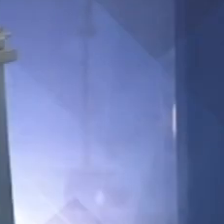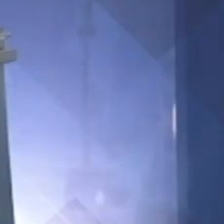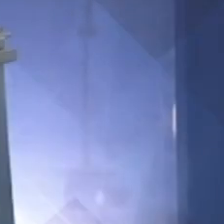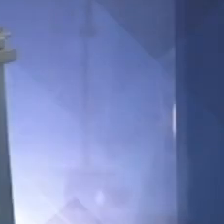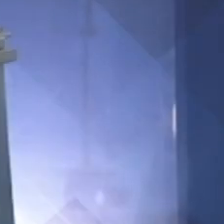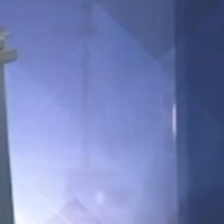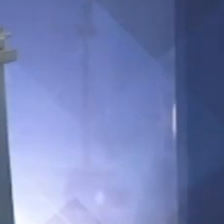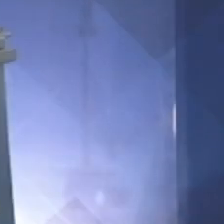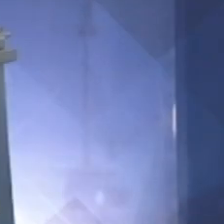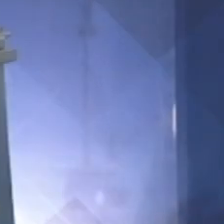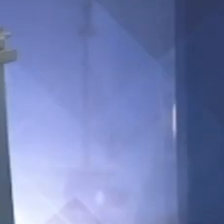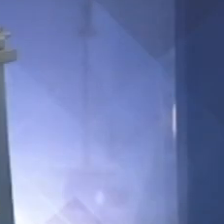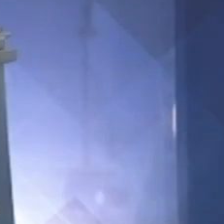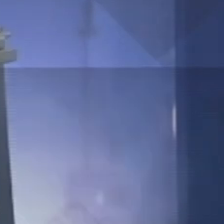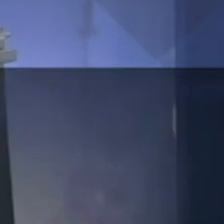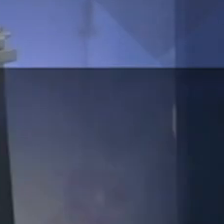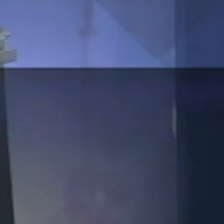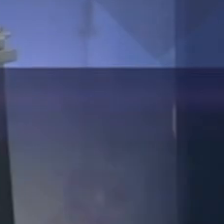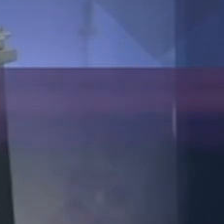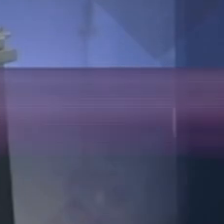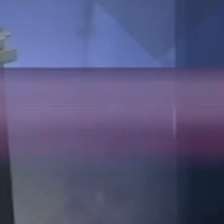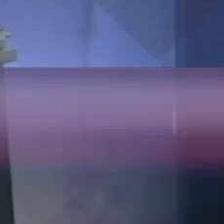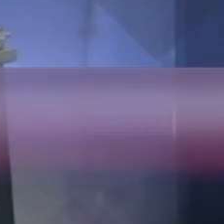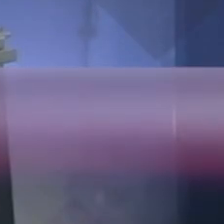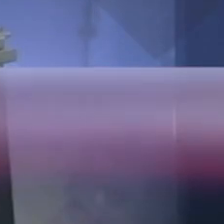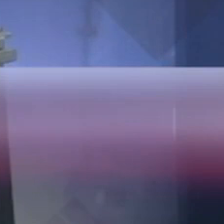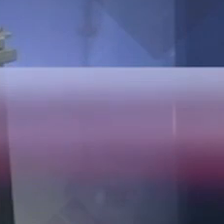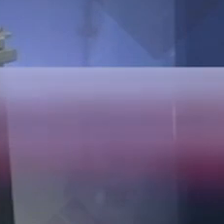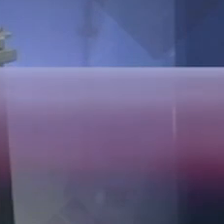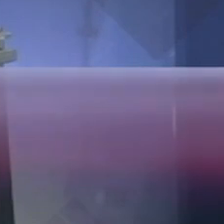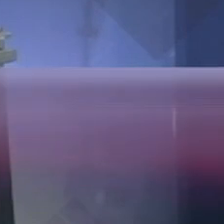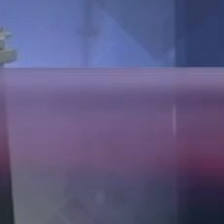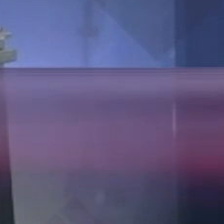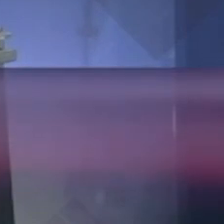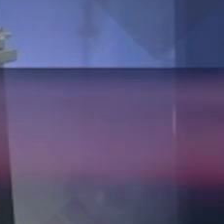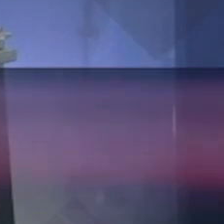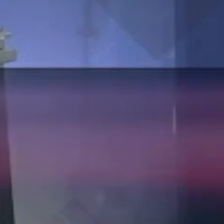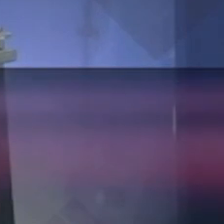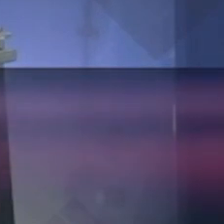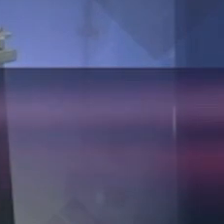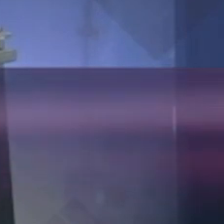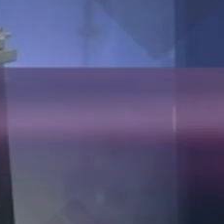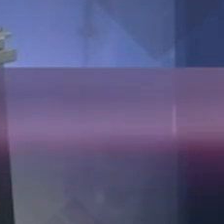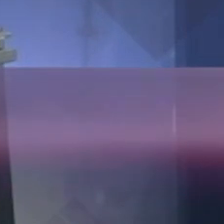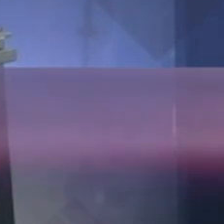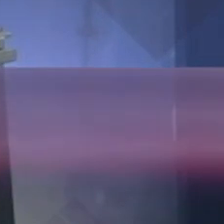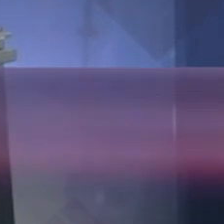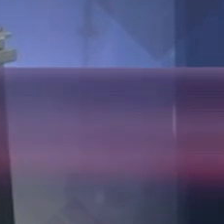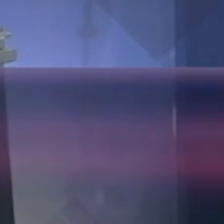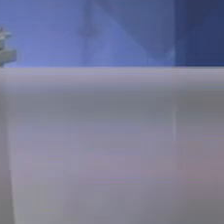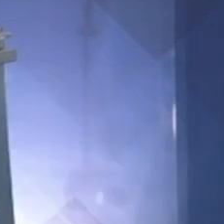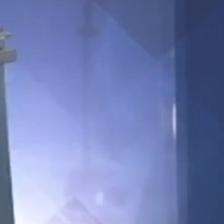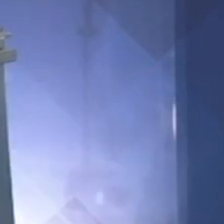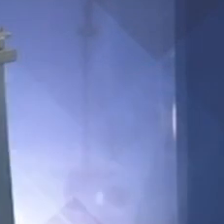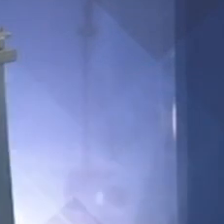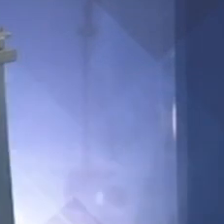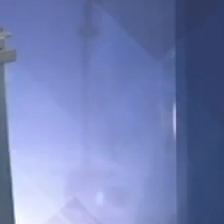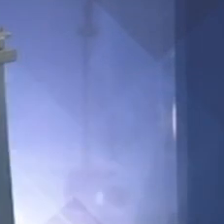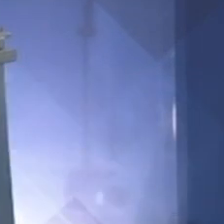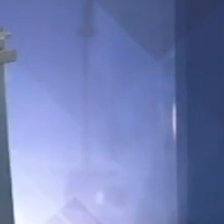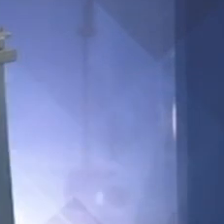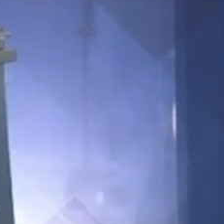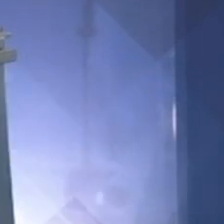Hola, ¿qué tal? Tener unas finanzas saludables es uno de los mejores hábitos en la vida. Sin embargo, en tiempos de crisis esto